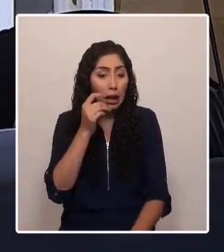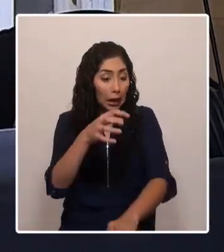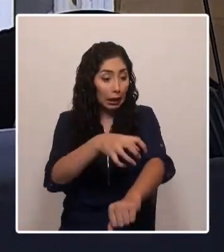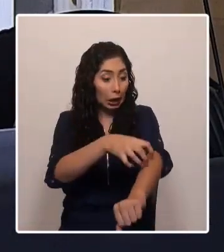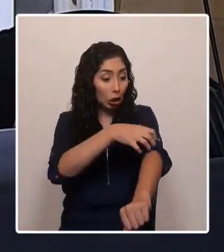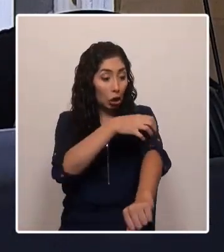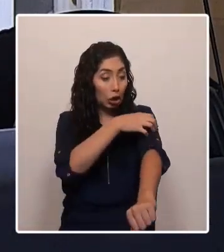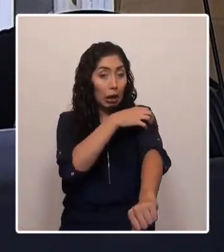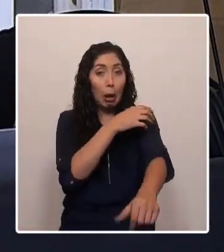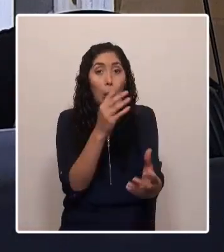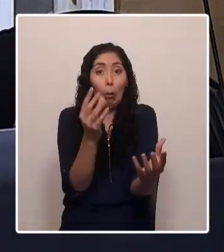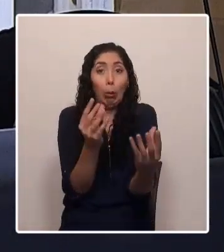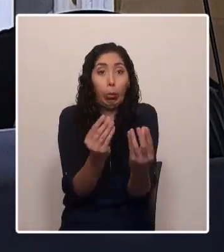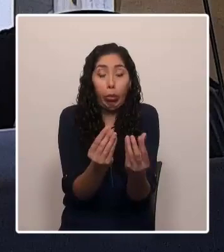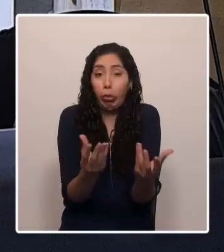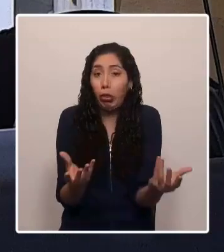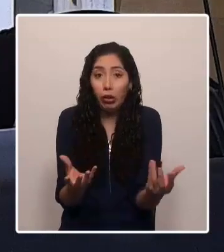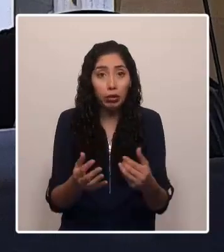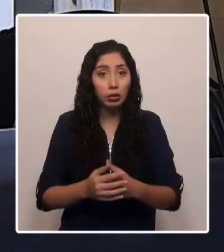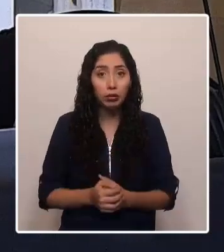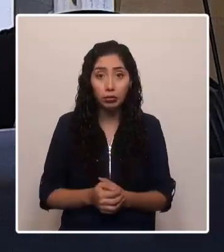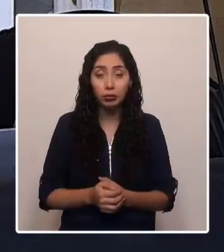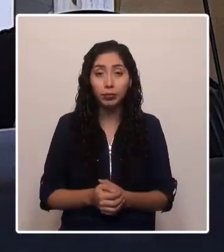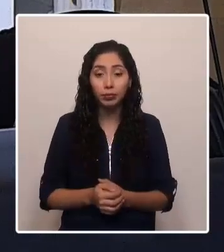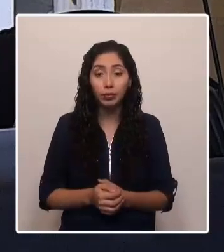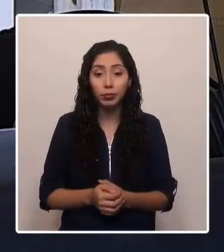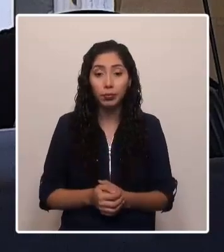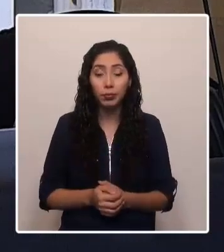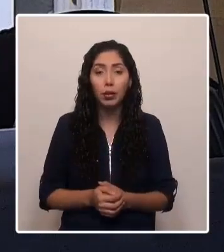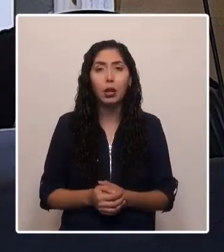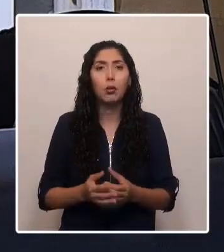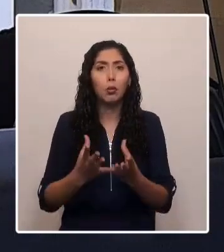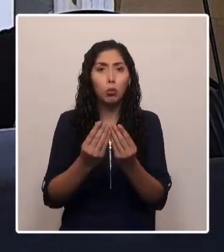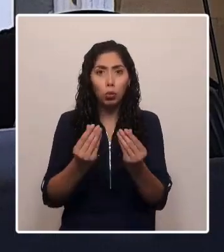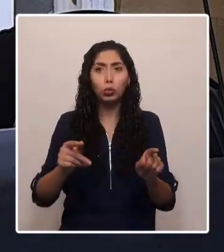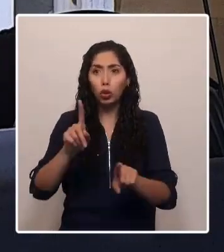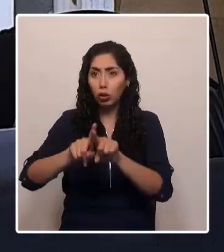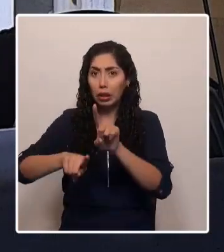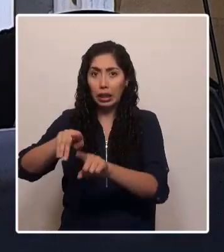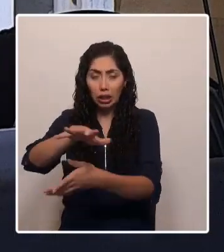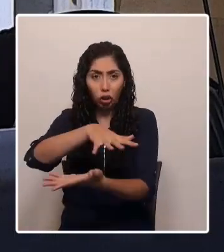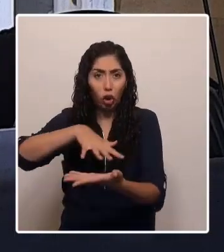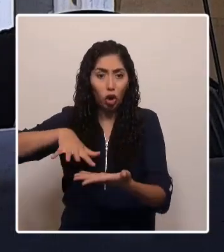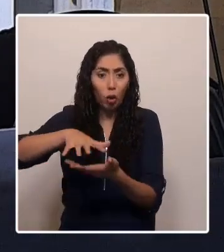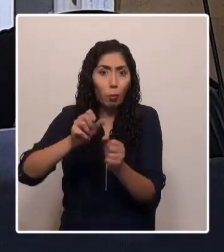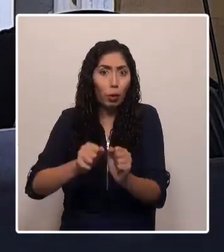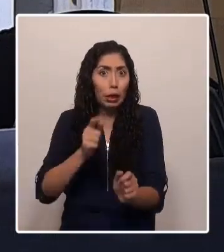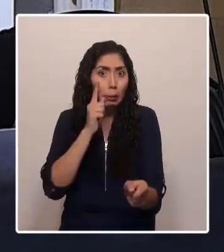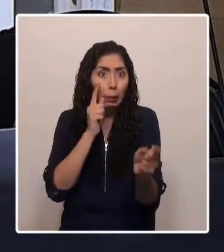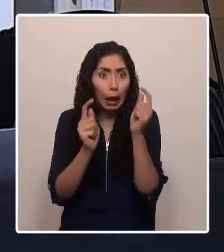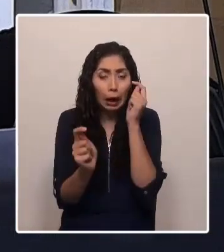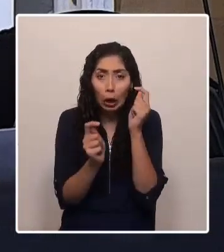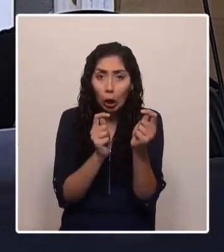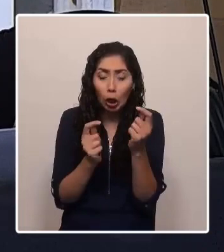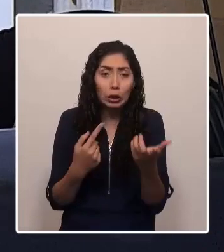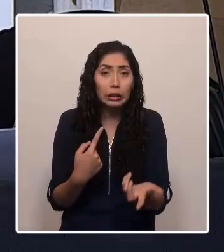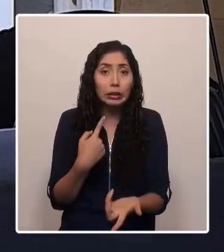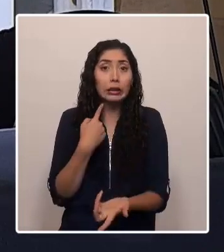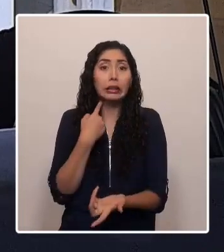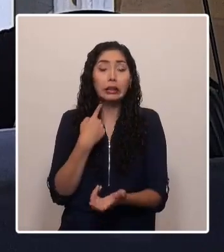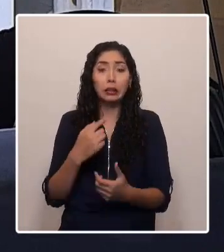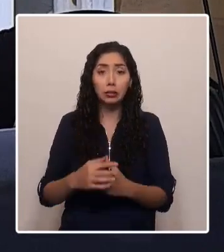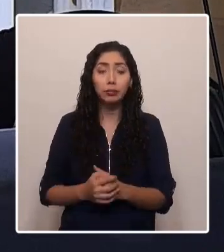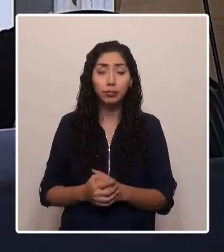se acercarán a ese número, lo que en muchos territorios podría generar incluso un riesgo de desafectación que ha sido